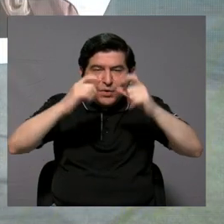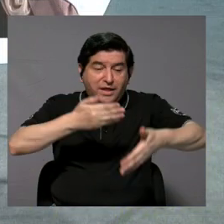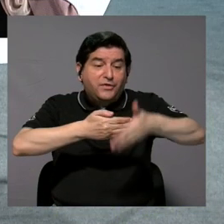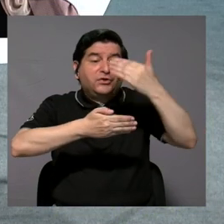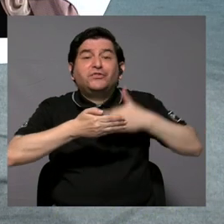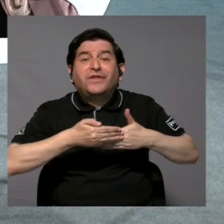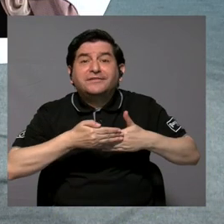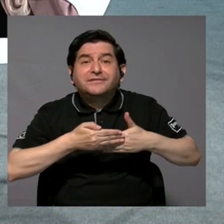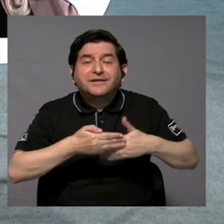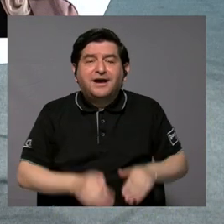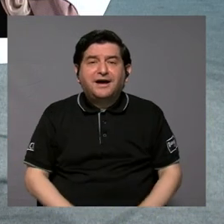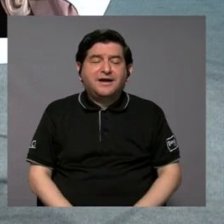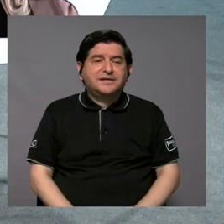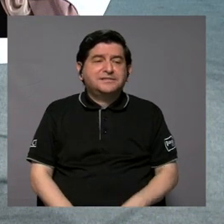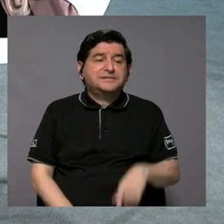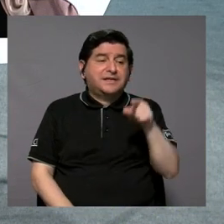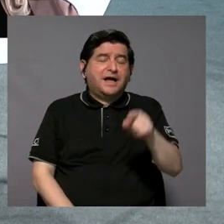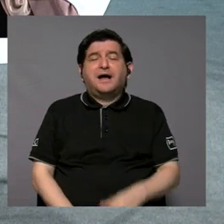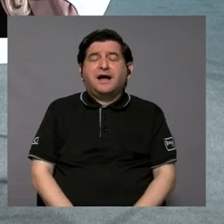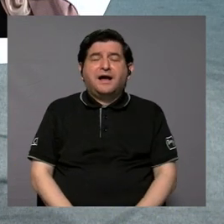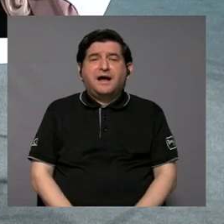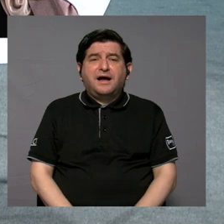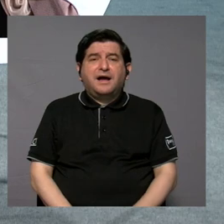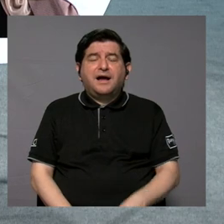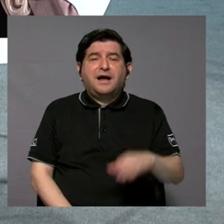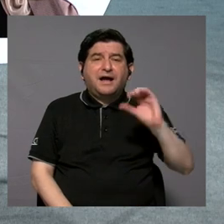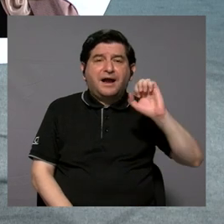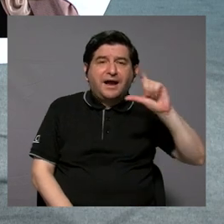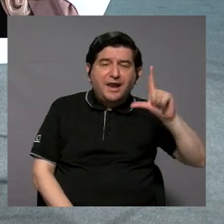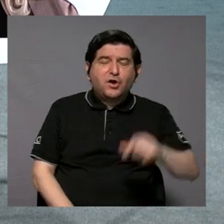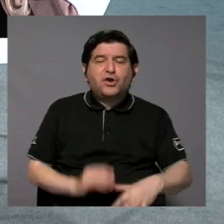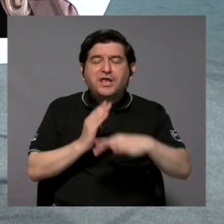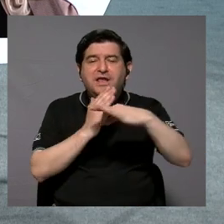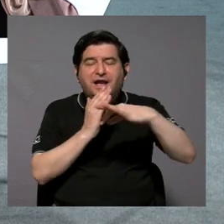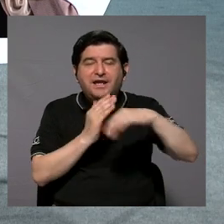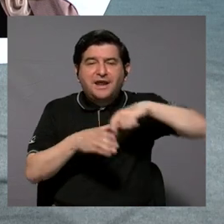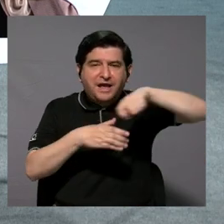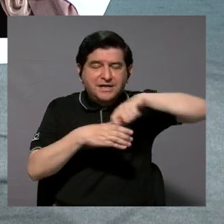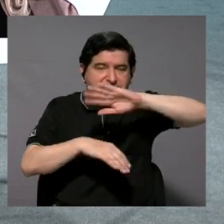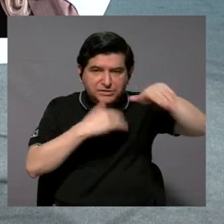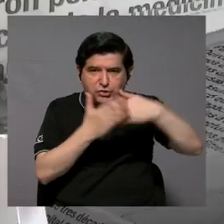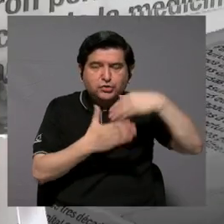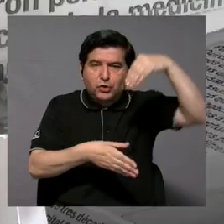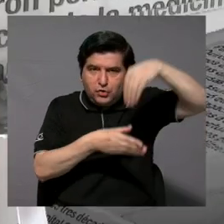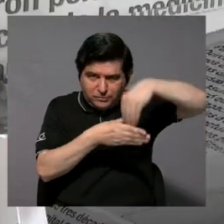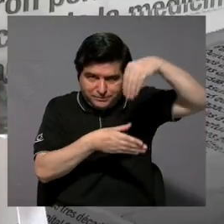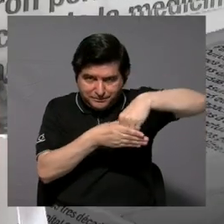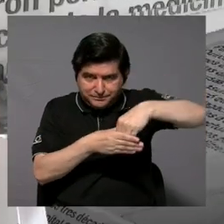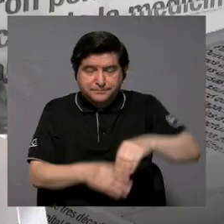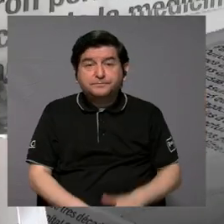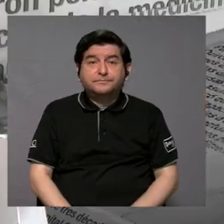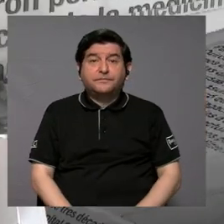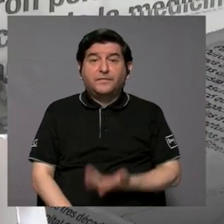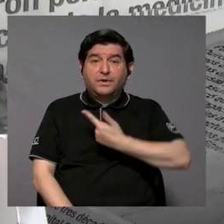atrás donde le dice el tamaño de porción, cantidad de calorías, grasa, azúcar, todos estos nutrientes. Lo que hemos visto con los